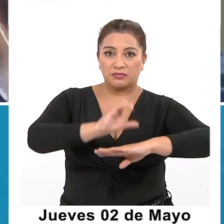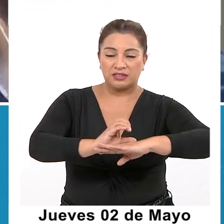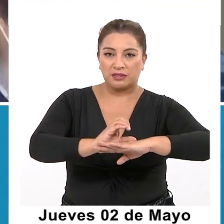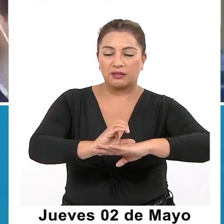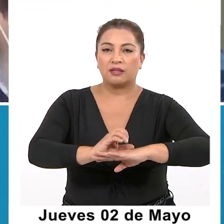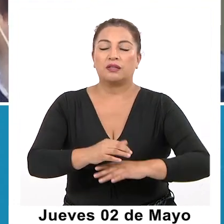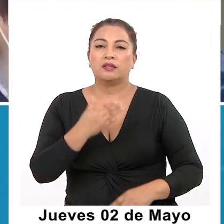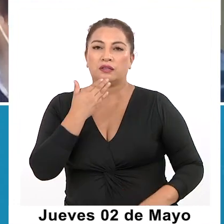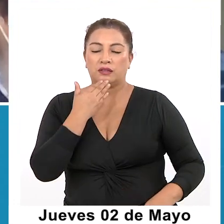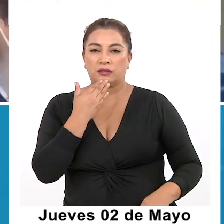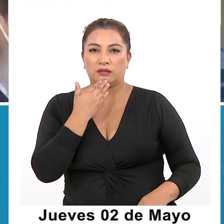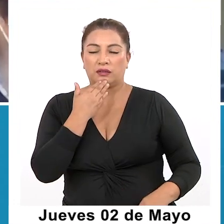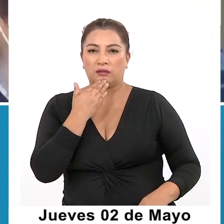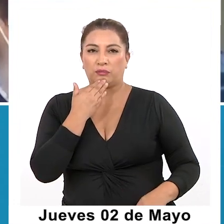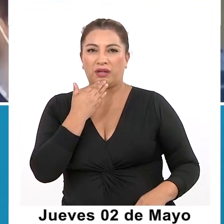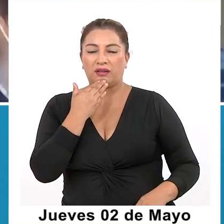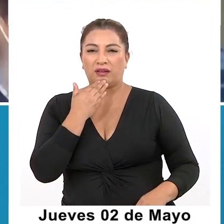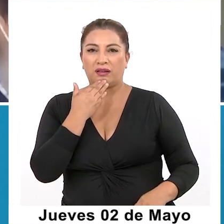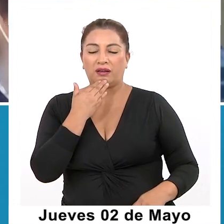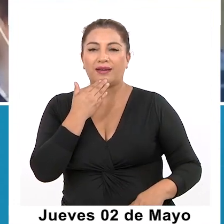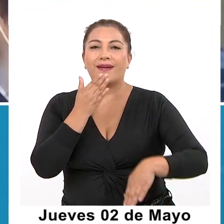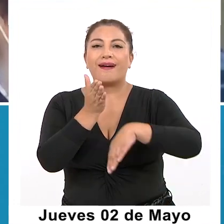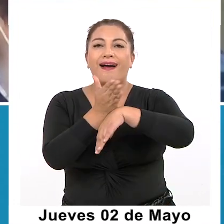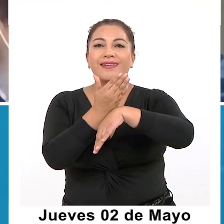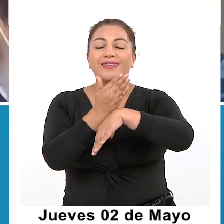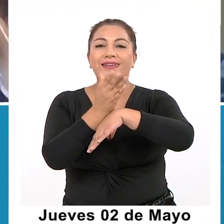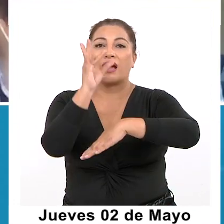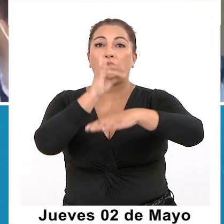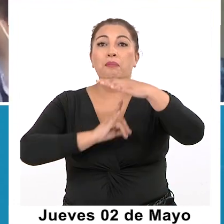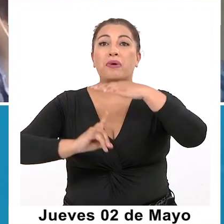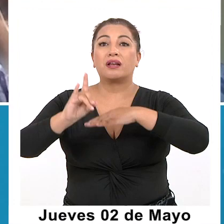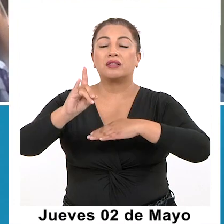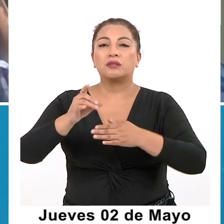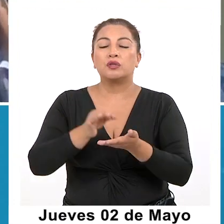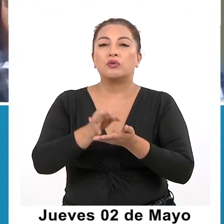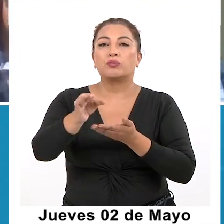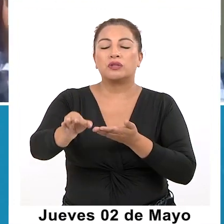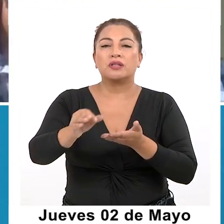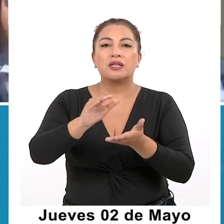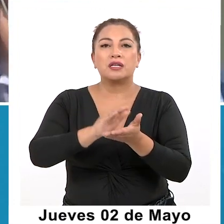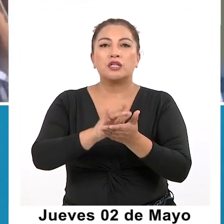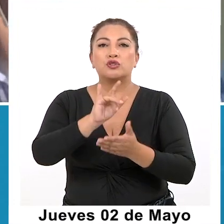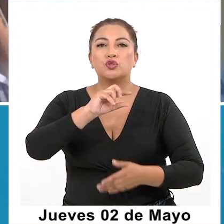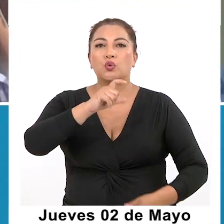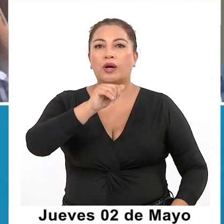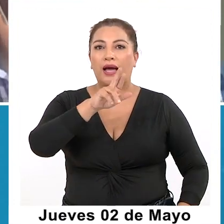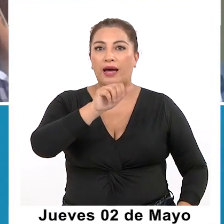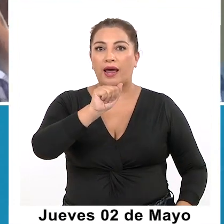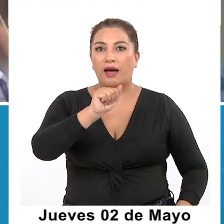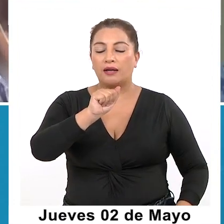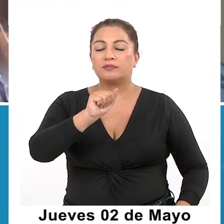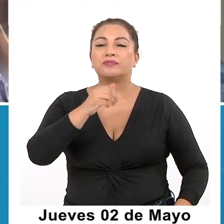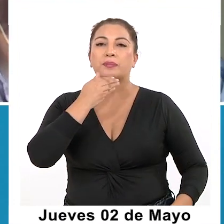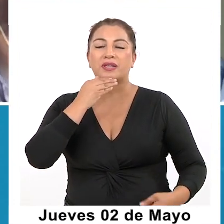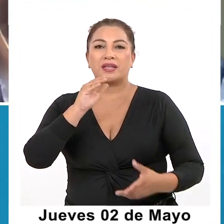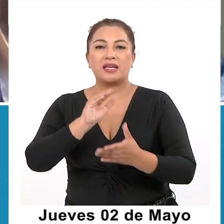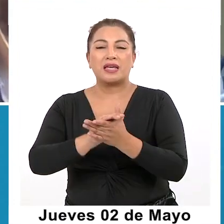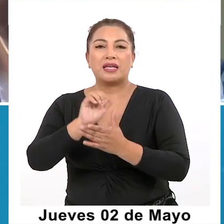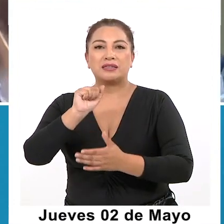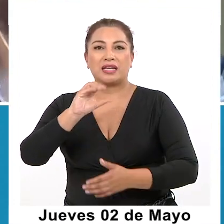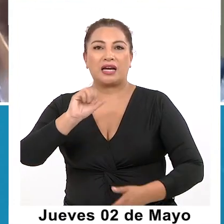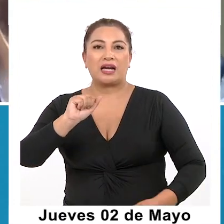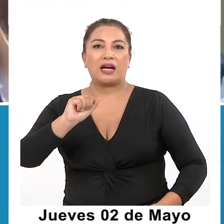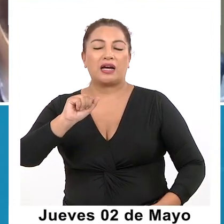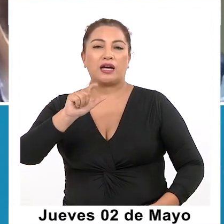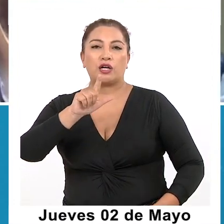en en la 15a región de arica y parinacota en chungará y chacaya estos tres puntos han sido los puntos críticos de